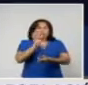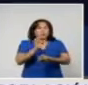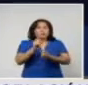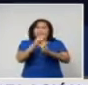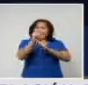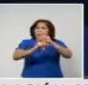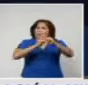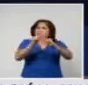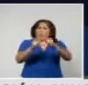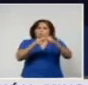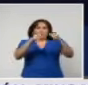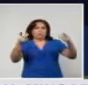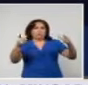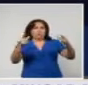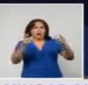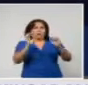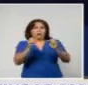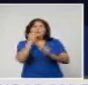incrementando